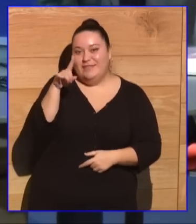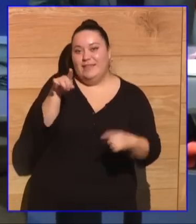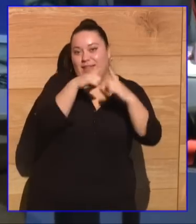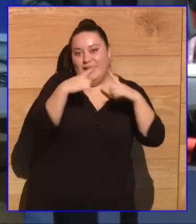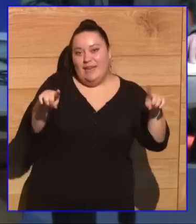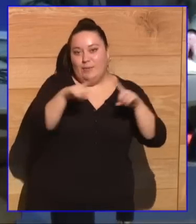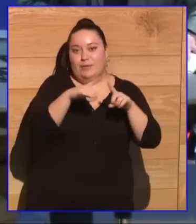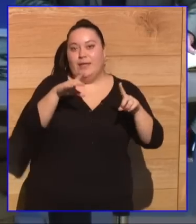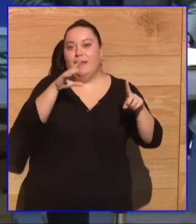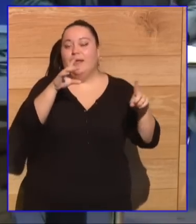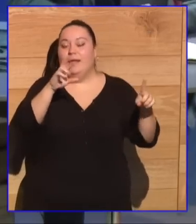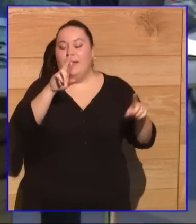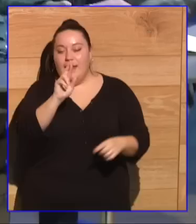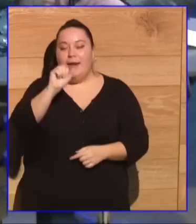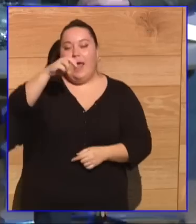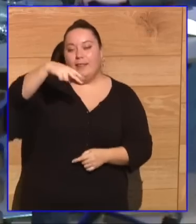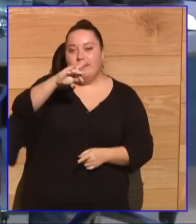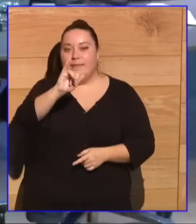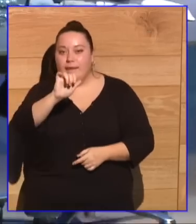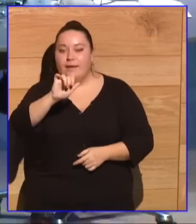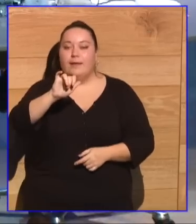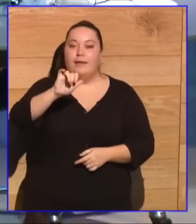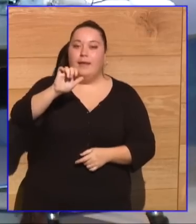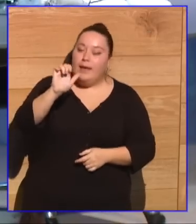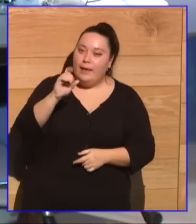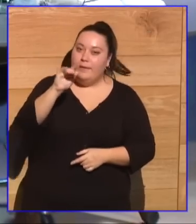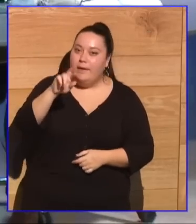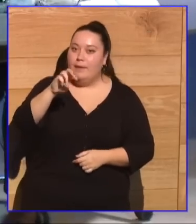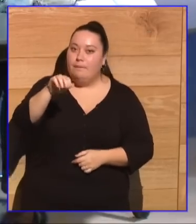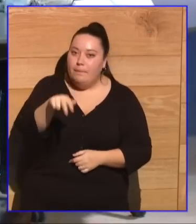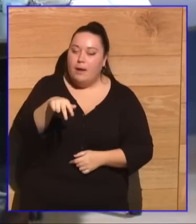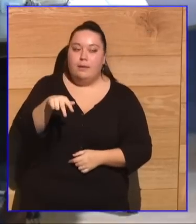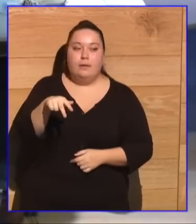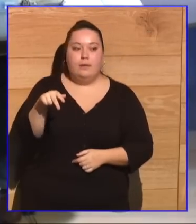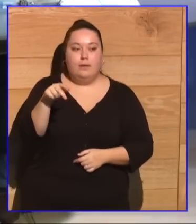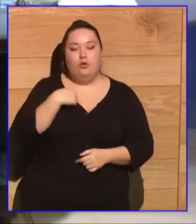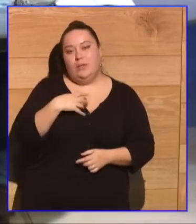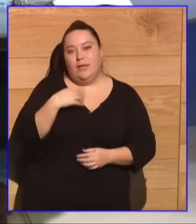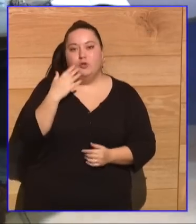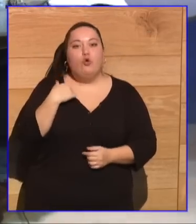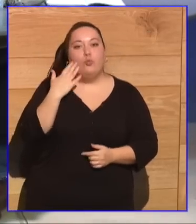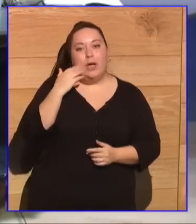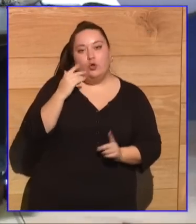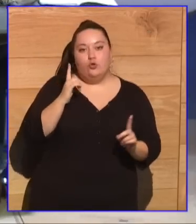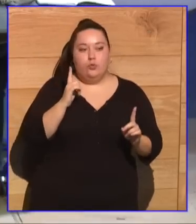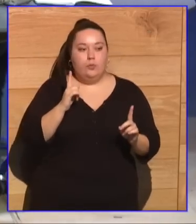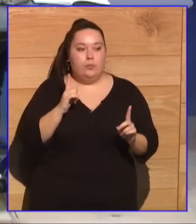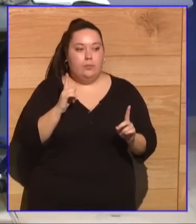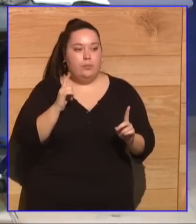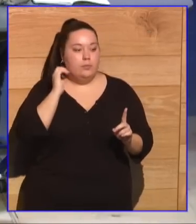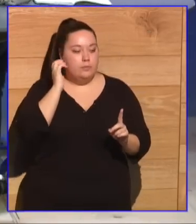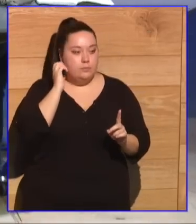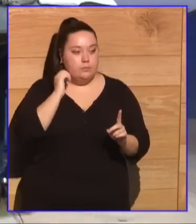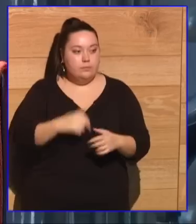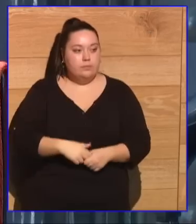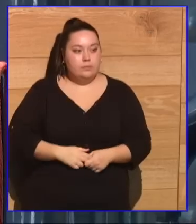de Randy Edelman es de esos discos que funcionan más casi fuera de la película que dentro de la película. Pero ¿qué os ha dado es un con